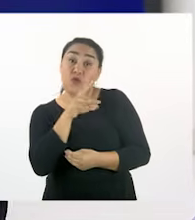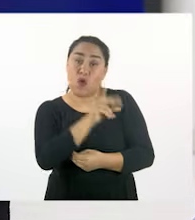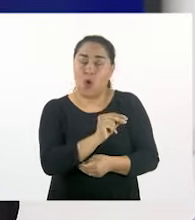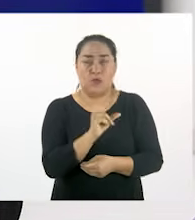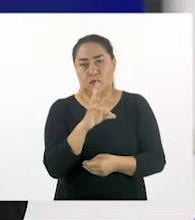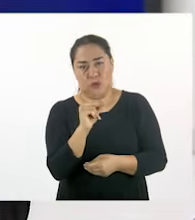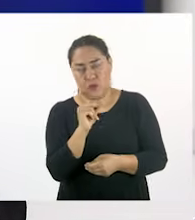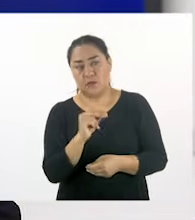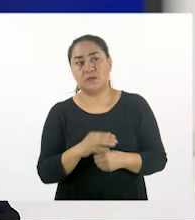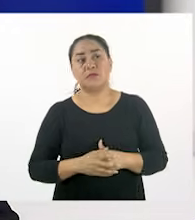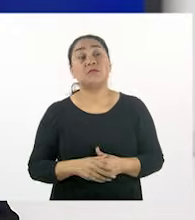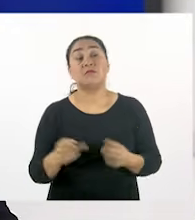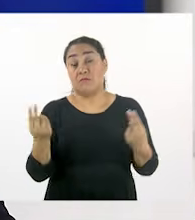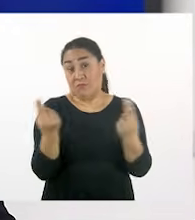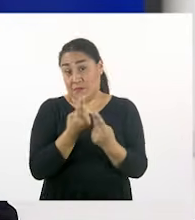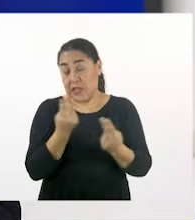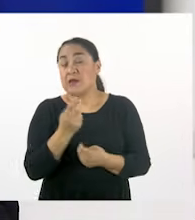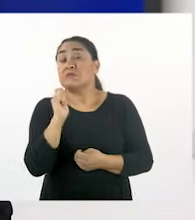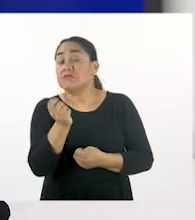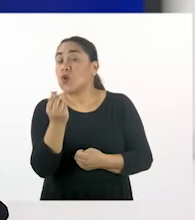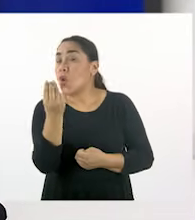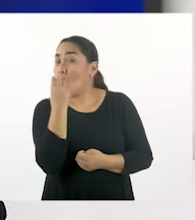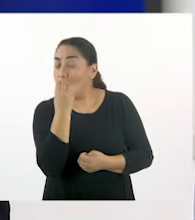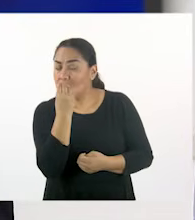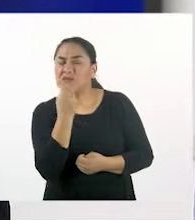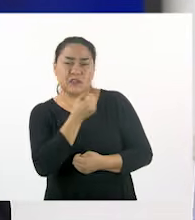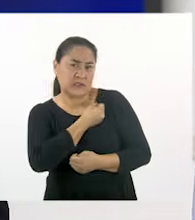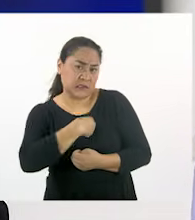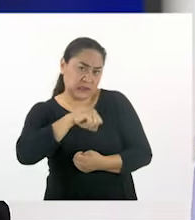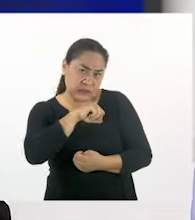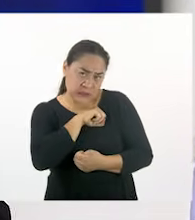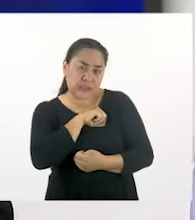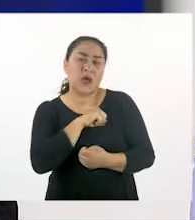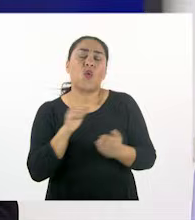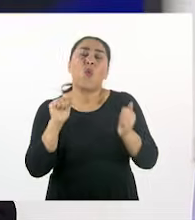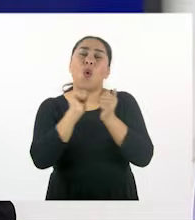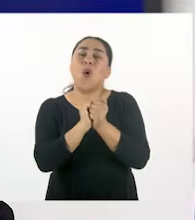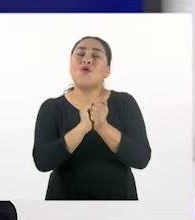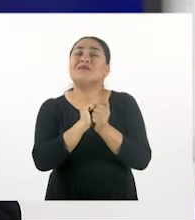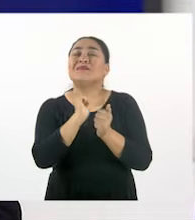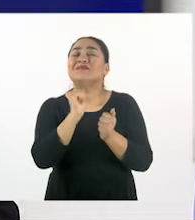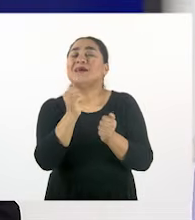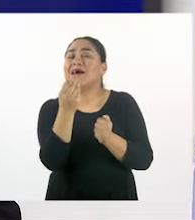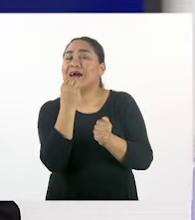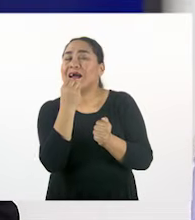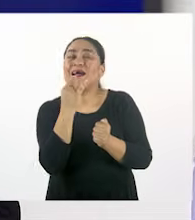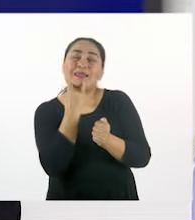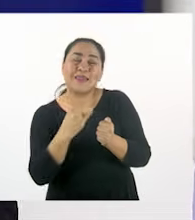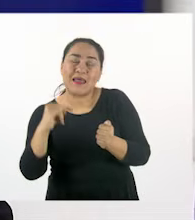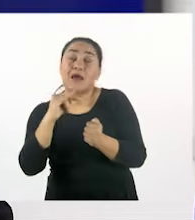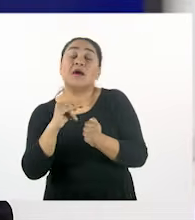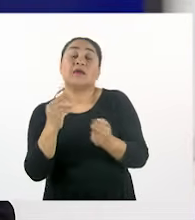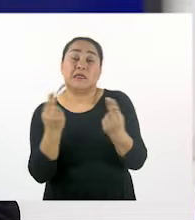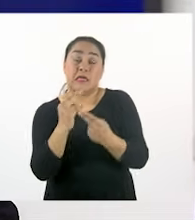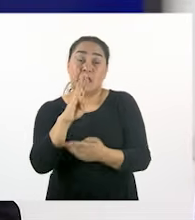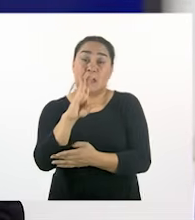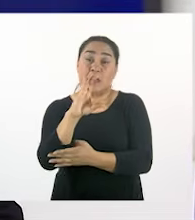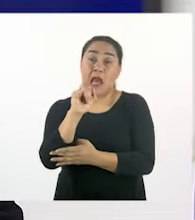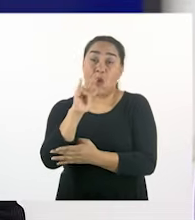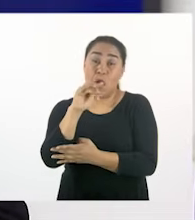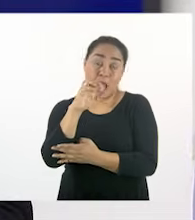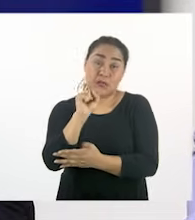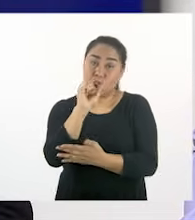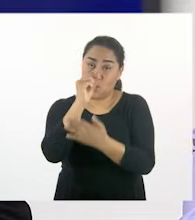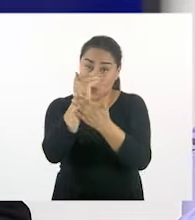una comida sana, balanceada con nuestra colación baja en calorías. Es bien